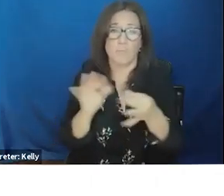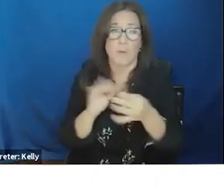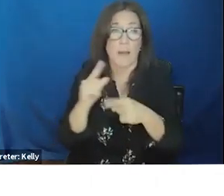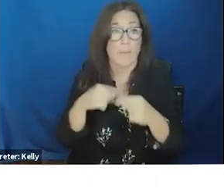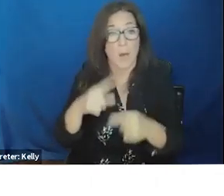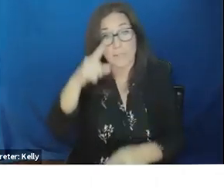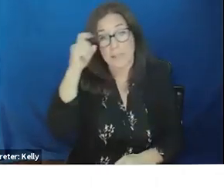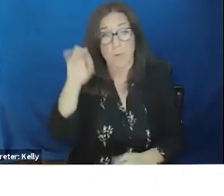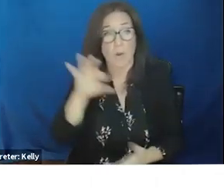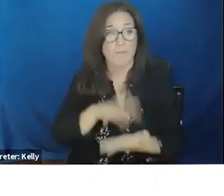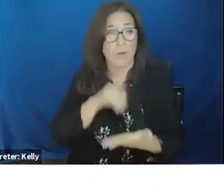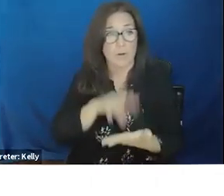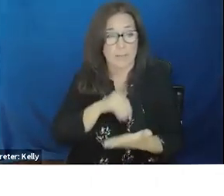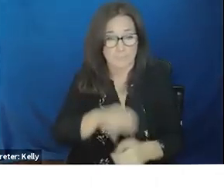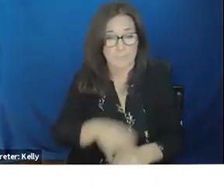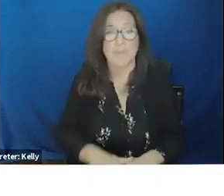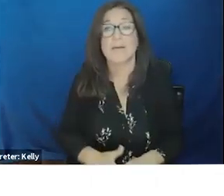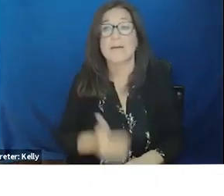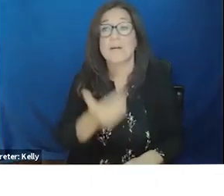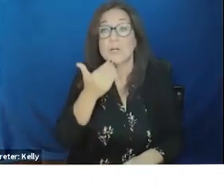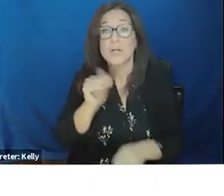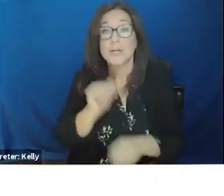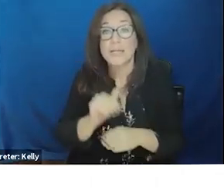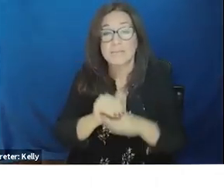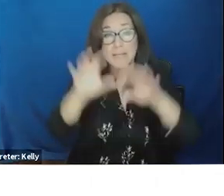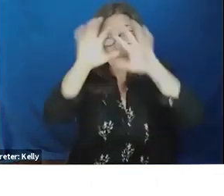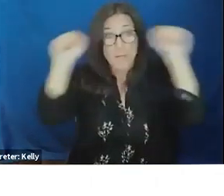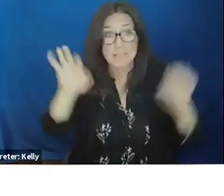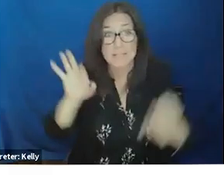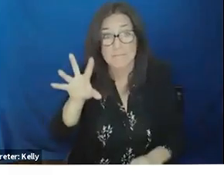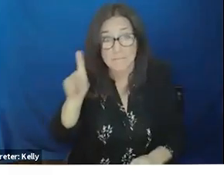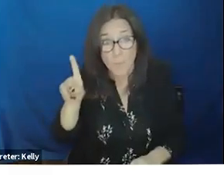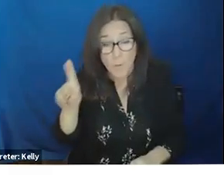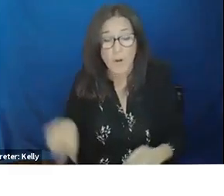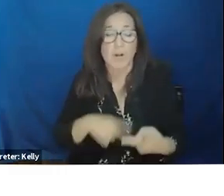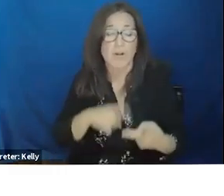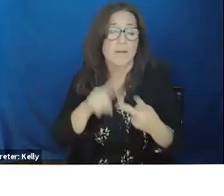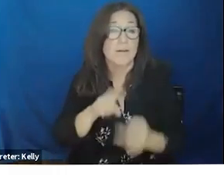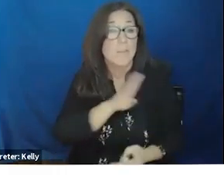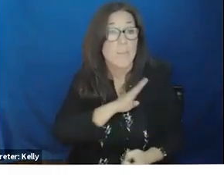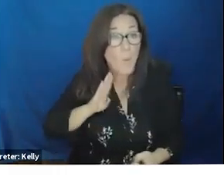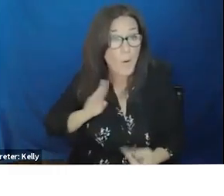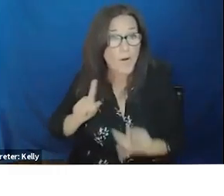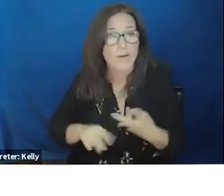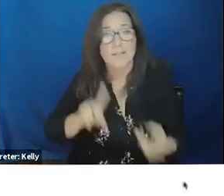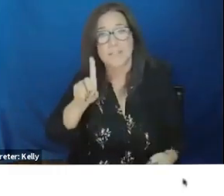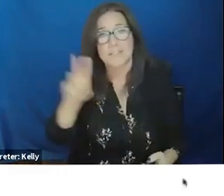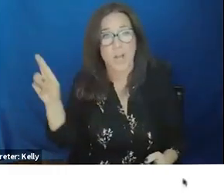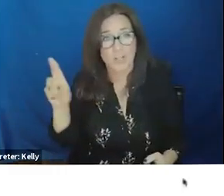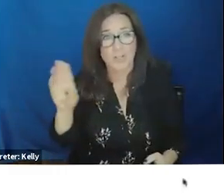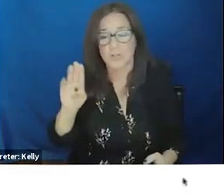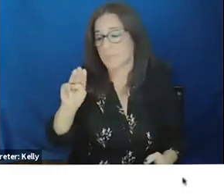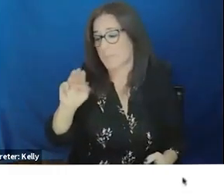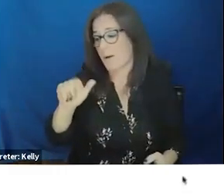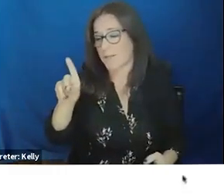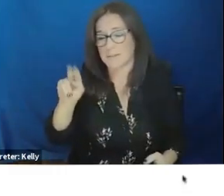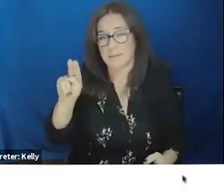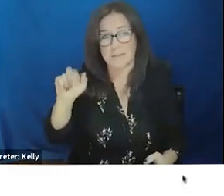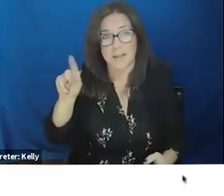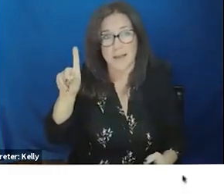buenas tardes presidenta ford ven ahora maldonado estoy entusiasmada de compartir las actualizaciones